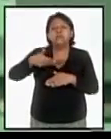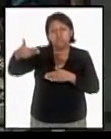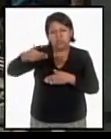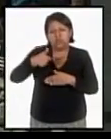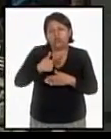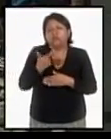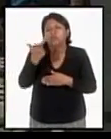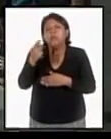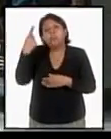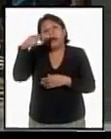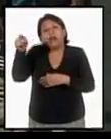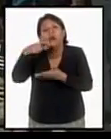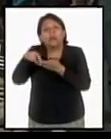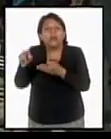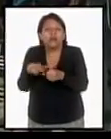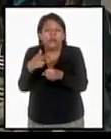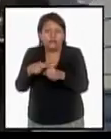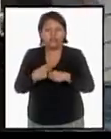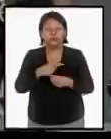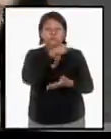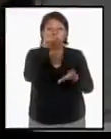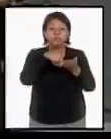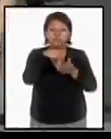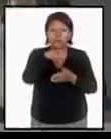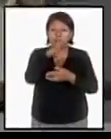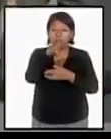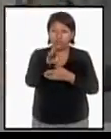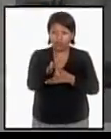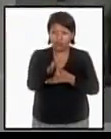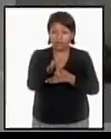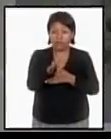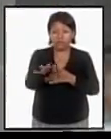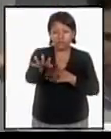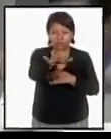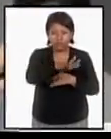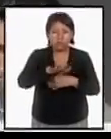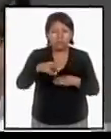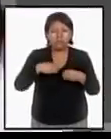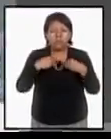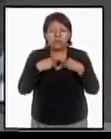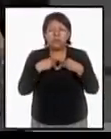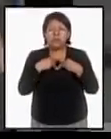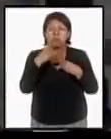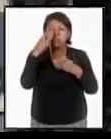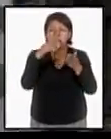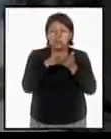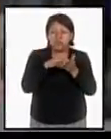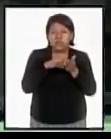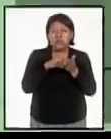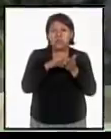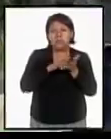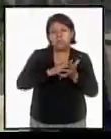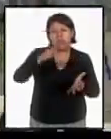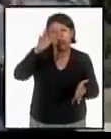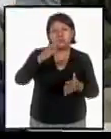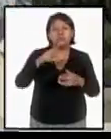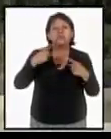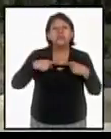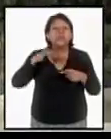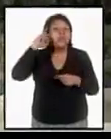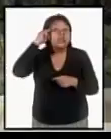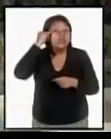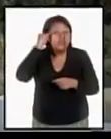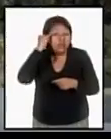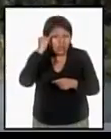refresco. En la zona metropolitana de la Ciudad de México vive más de 1 millón de personas de origen indígena. La